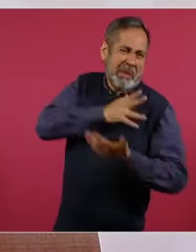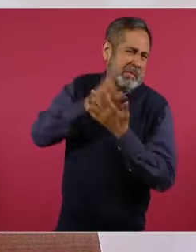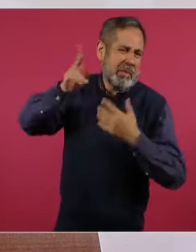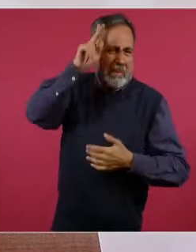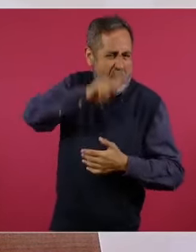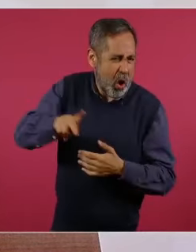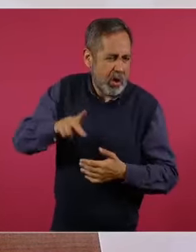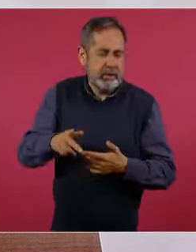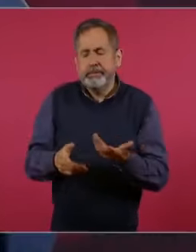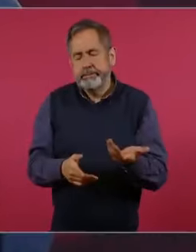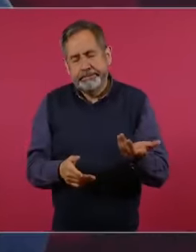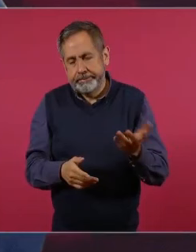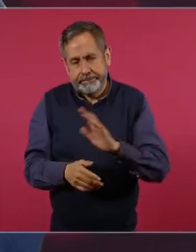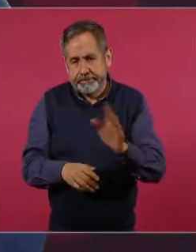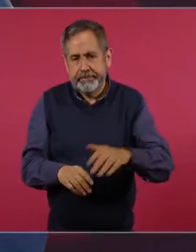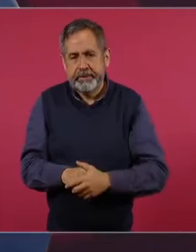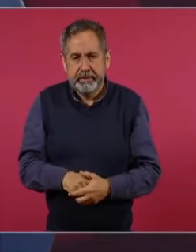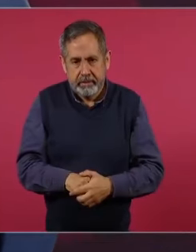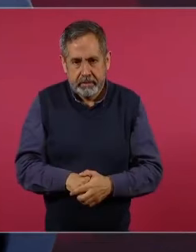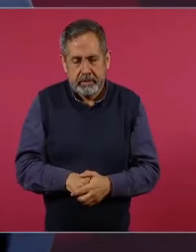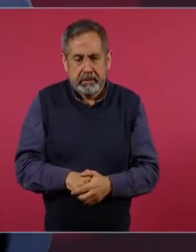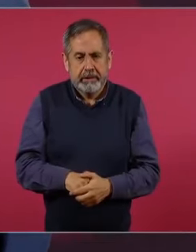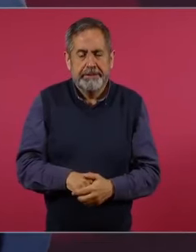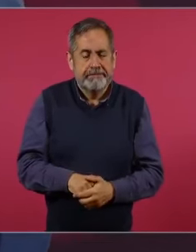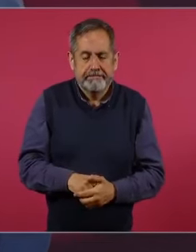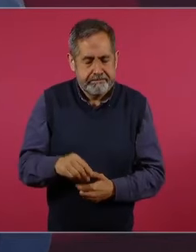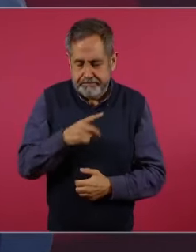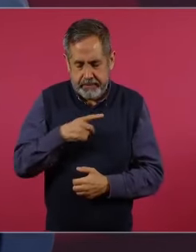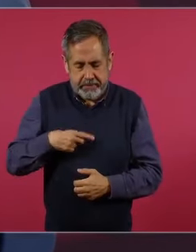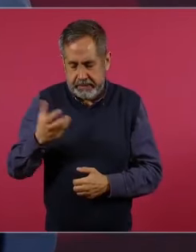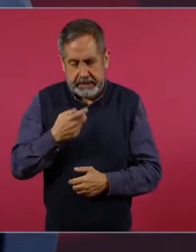O sea, no hacer